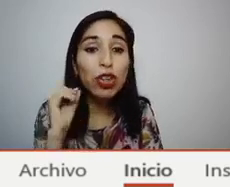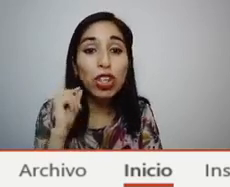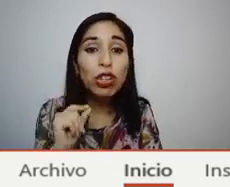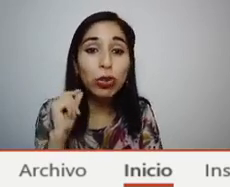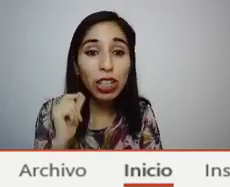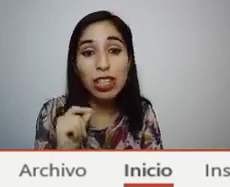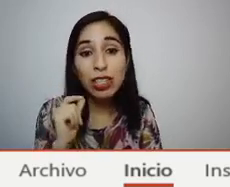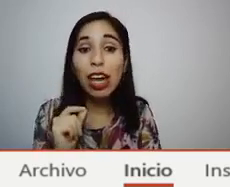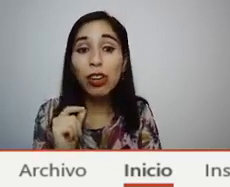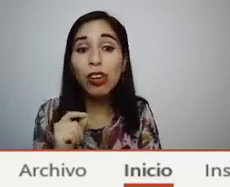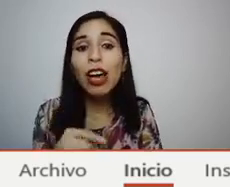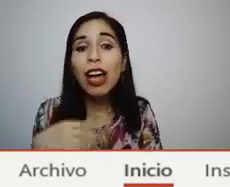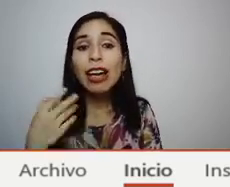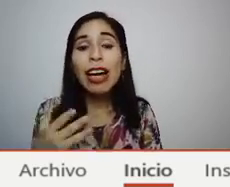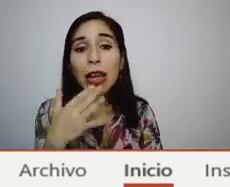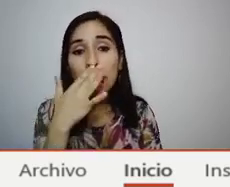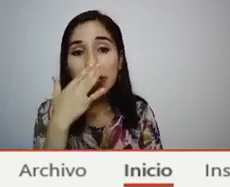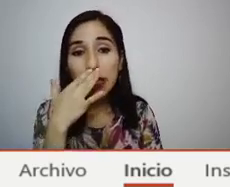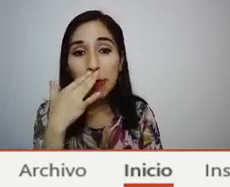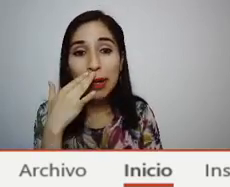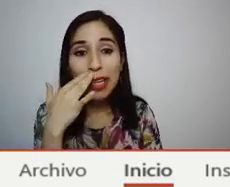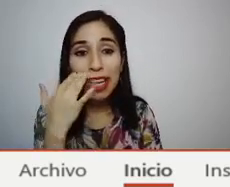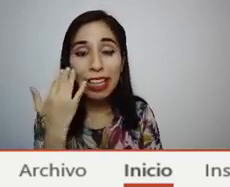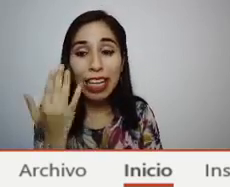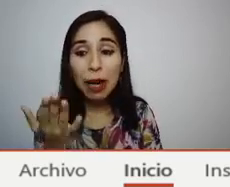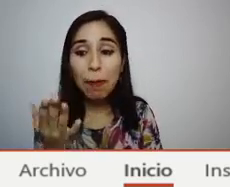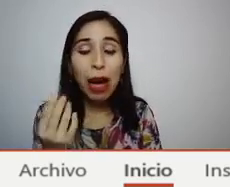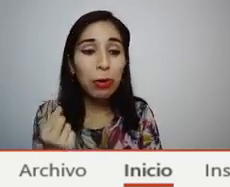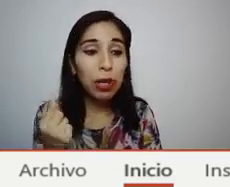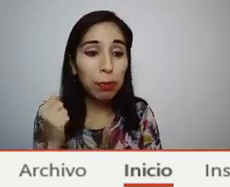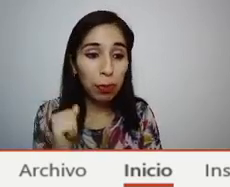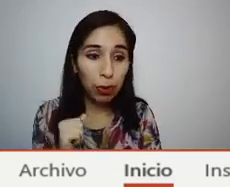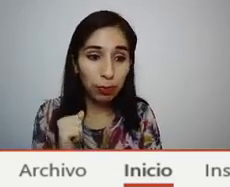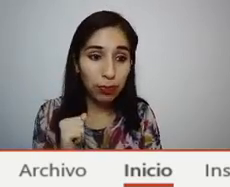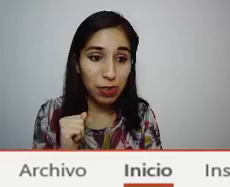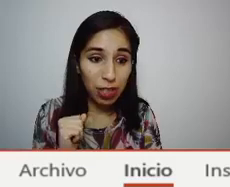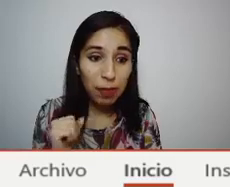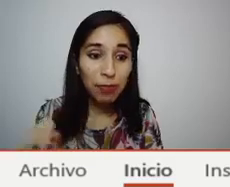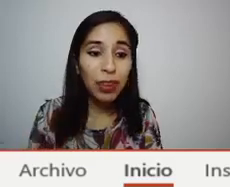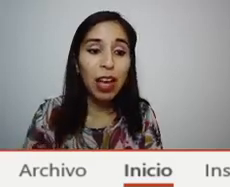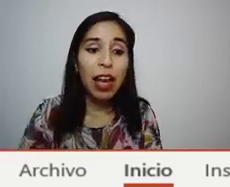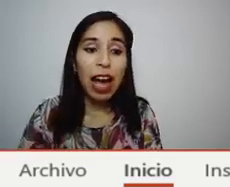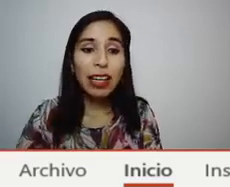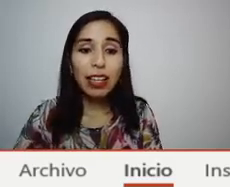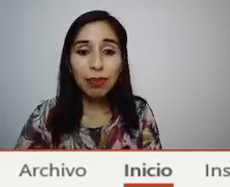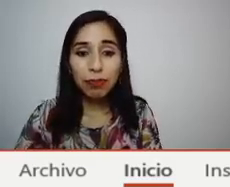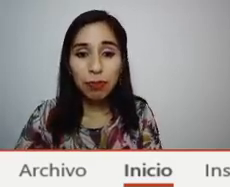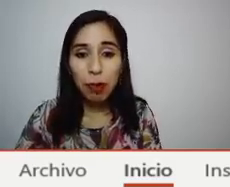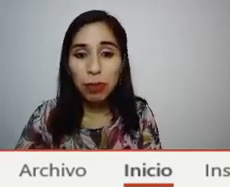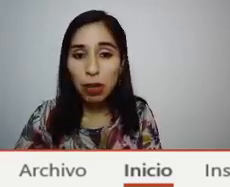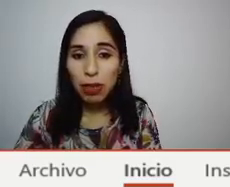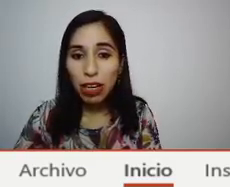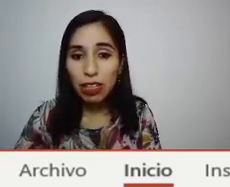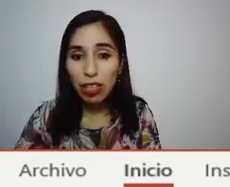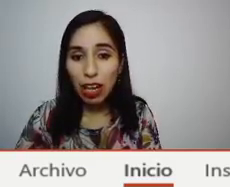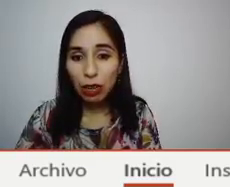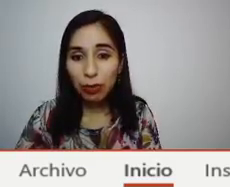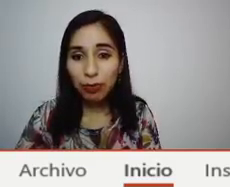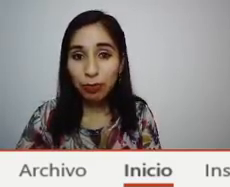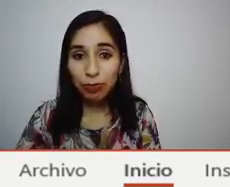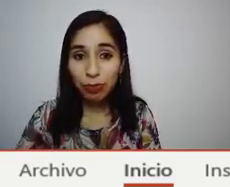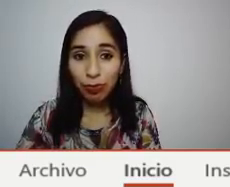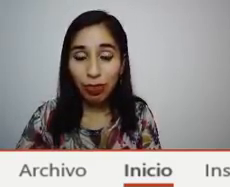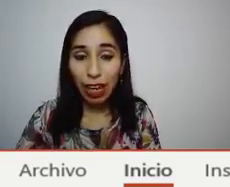verlo y utilizarlo cada vez que apliquen el power por si aquí vamos a mirar este